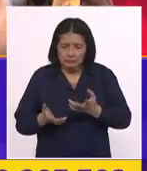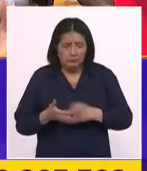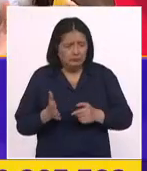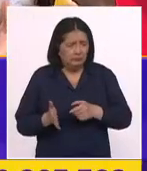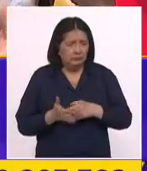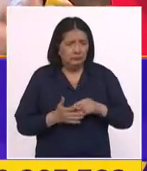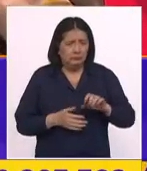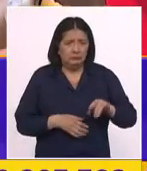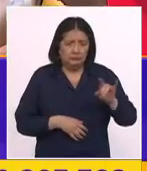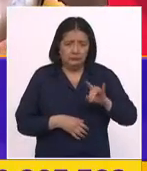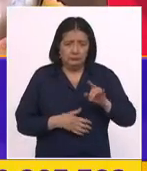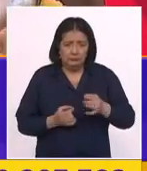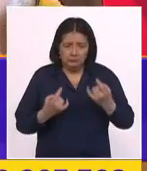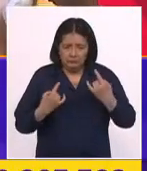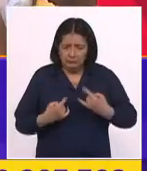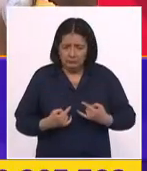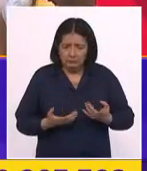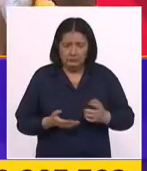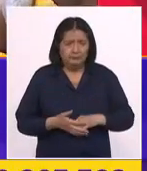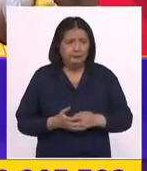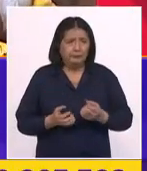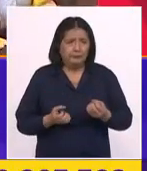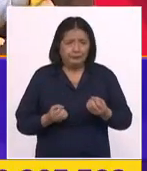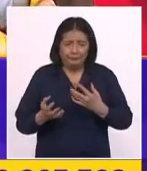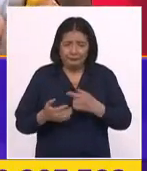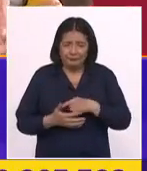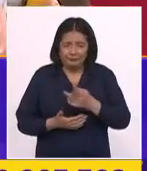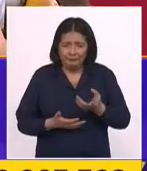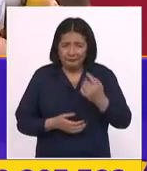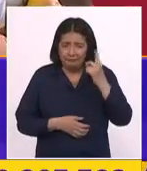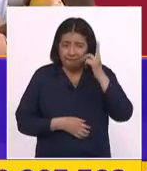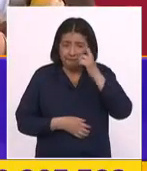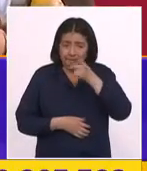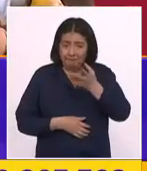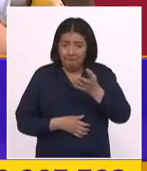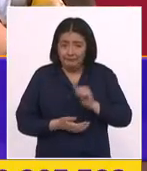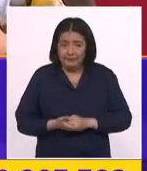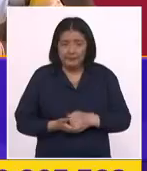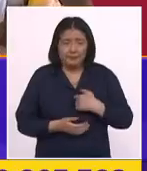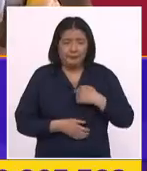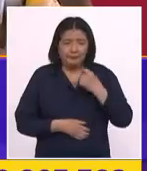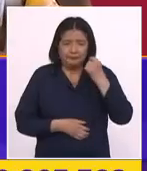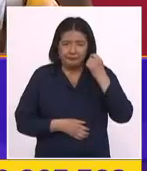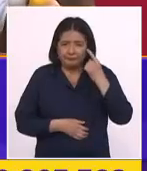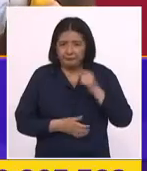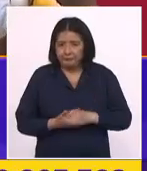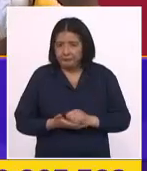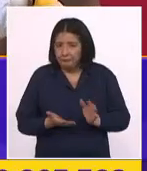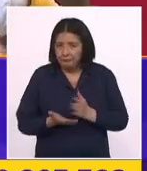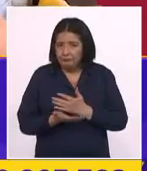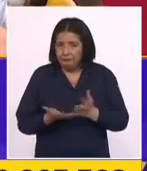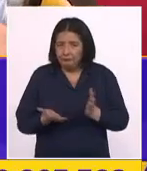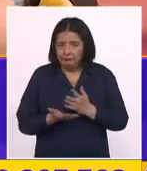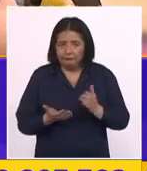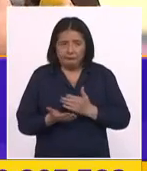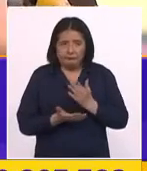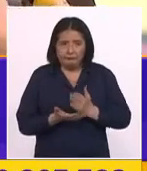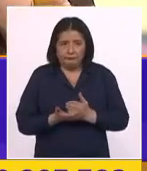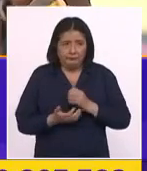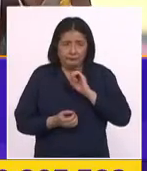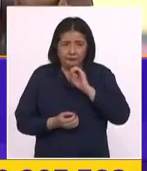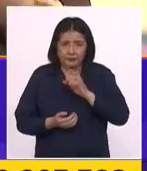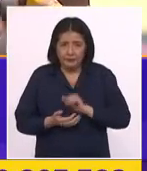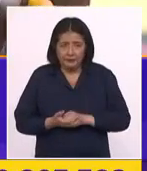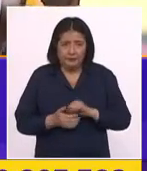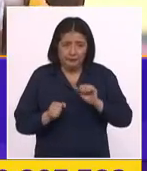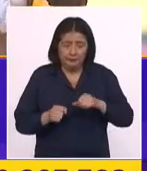que tenías que utilizar el uniforme. Cuéntanos un poco de ese camino difícil, que yo entiendo además para ti no hay ningún problema en mencionarlo, para